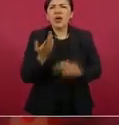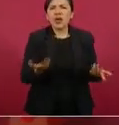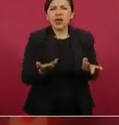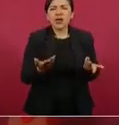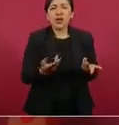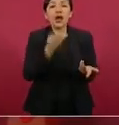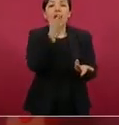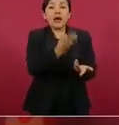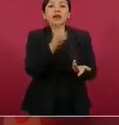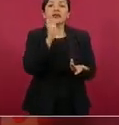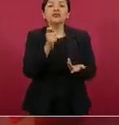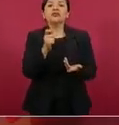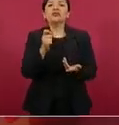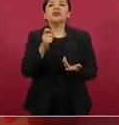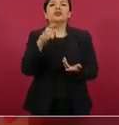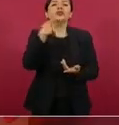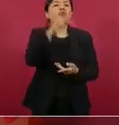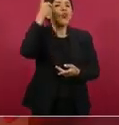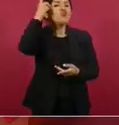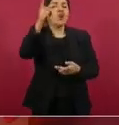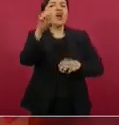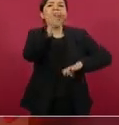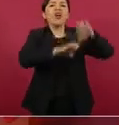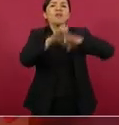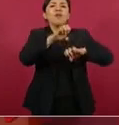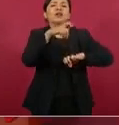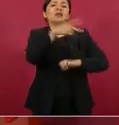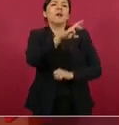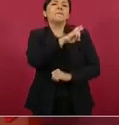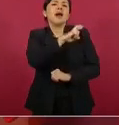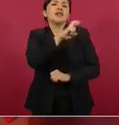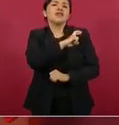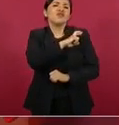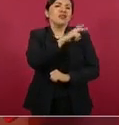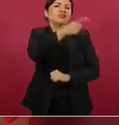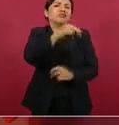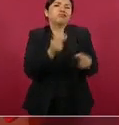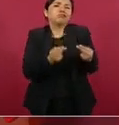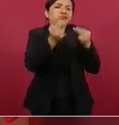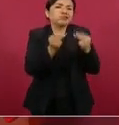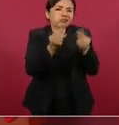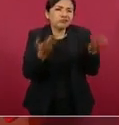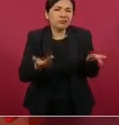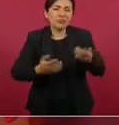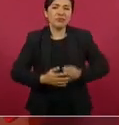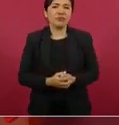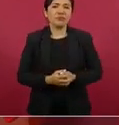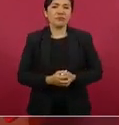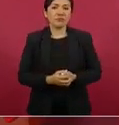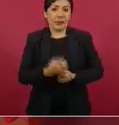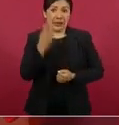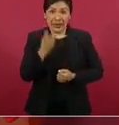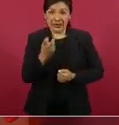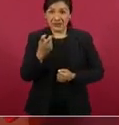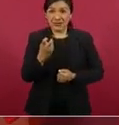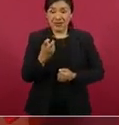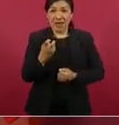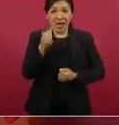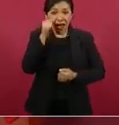de, o son las de, las empresas particulares. Entonces, avanzamos mucho,